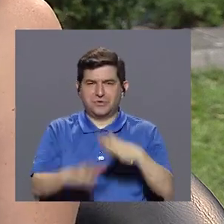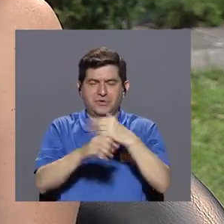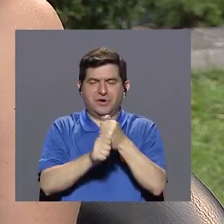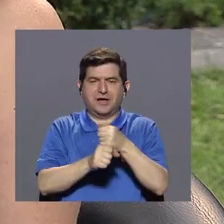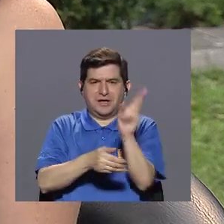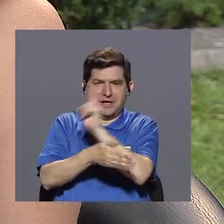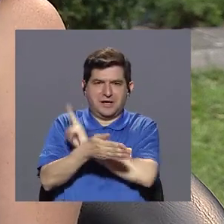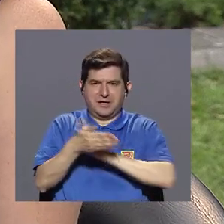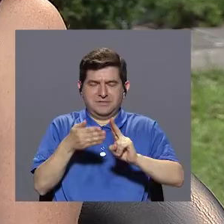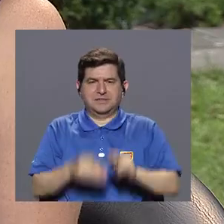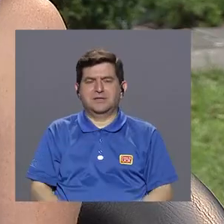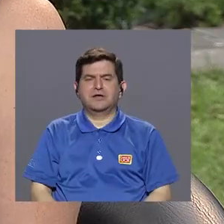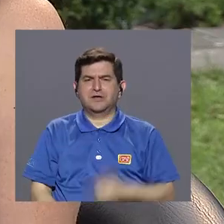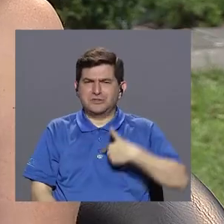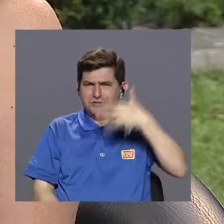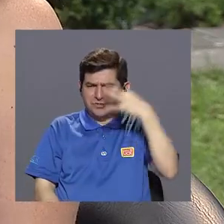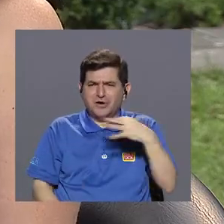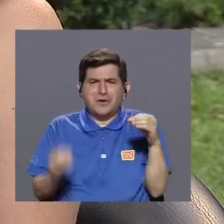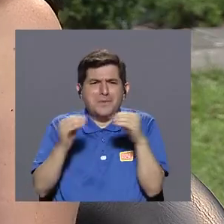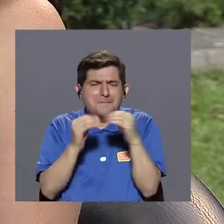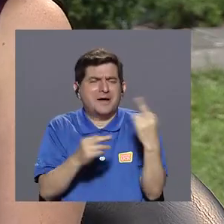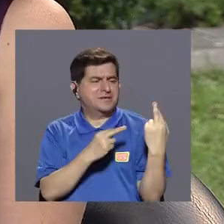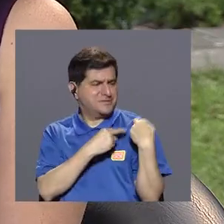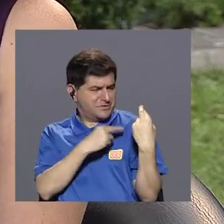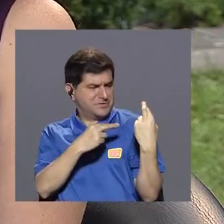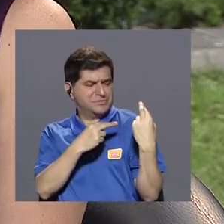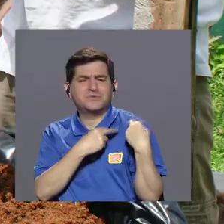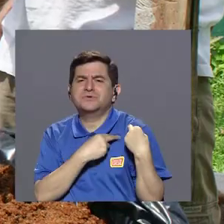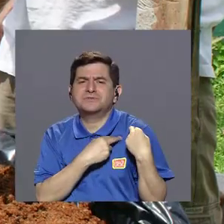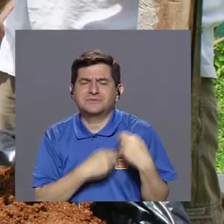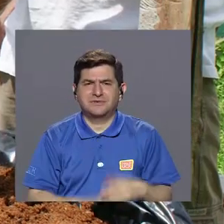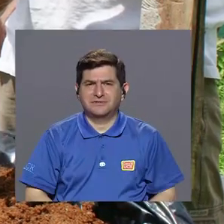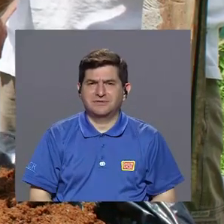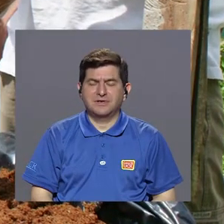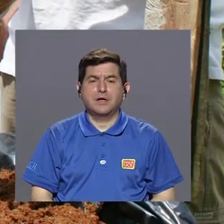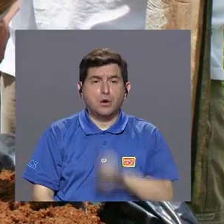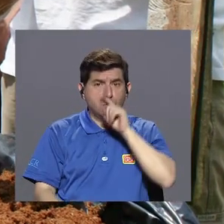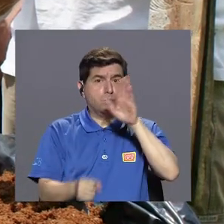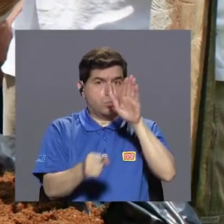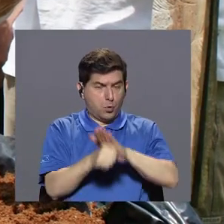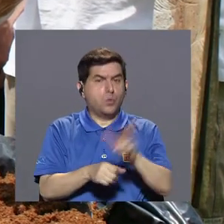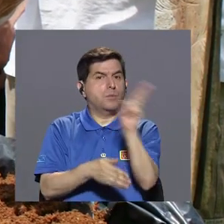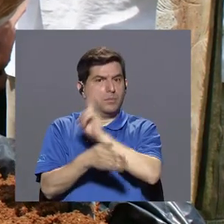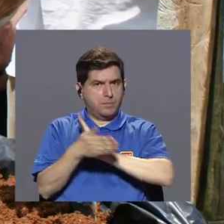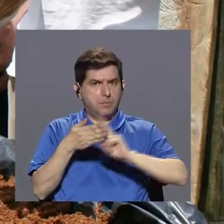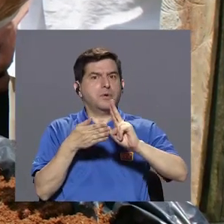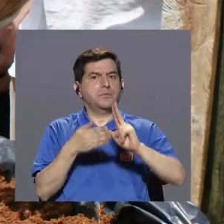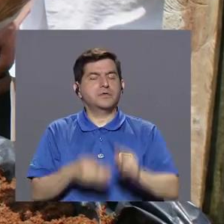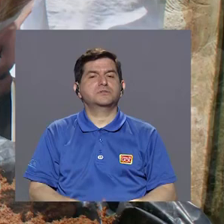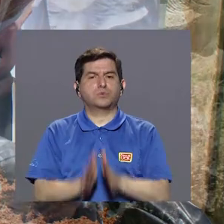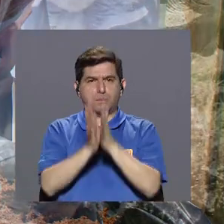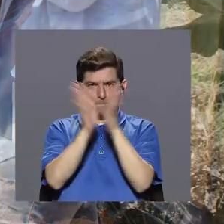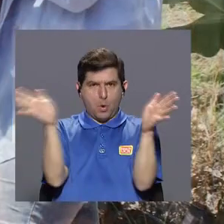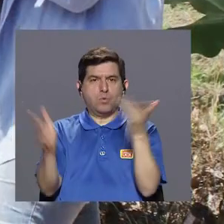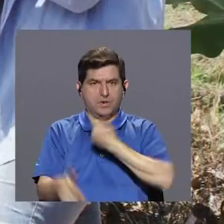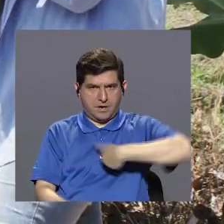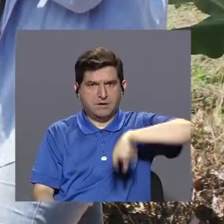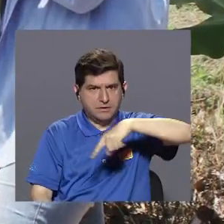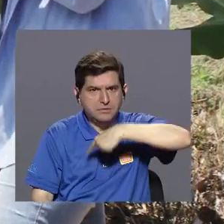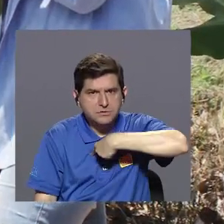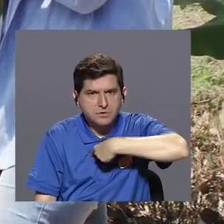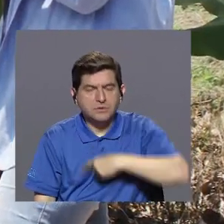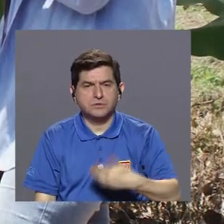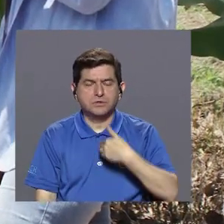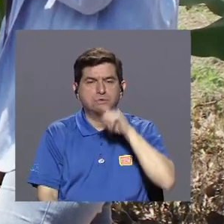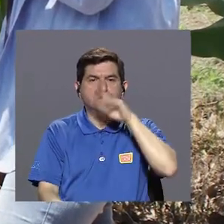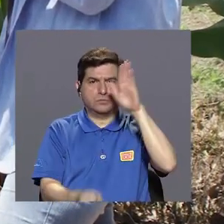la universidad, es más, me parece, como una responsabilidad. Hay un compromiso de la universidad, como universidad pública que somos,